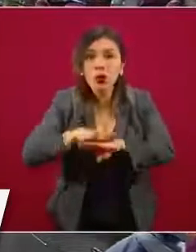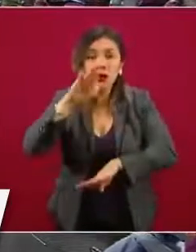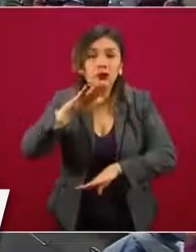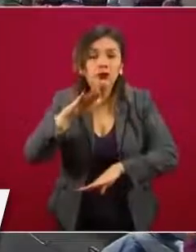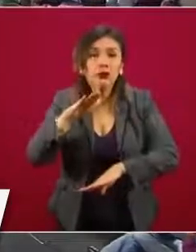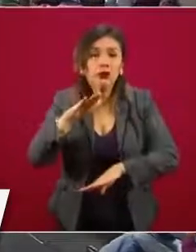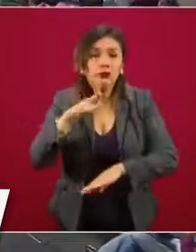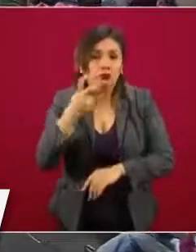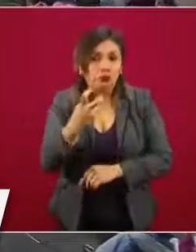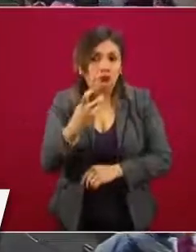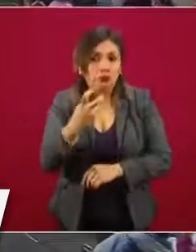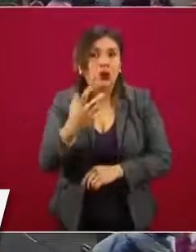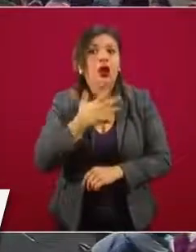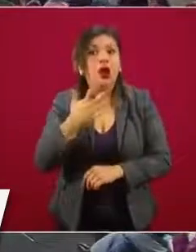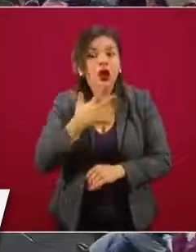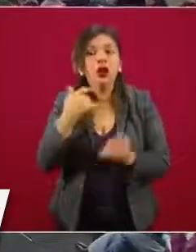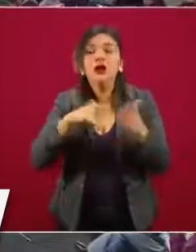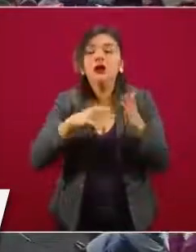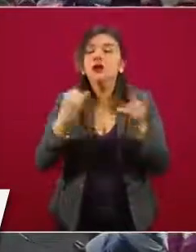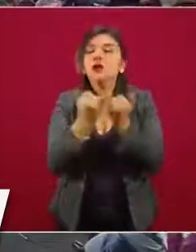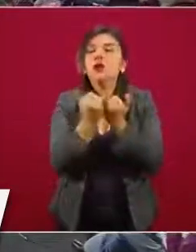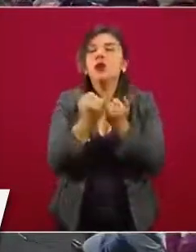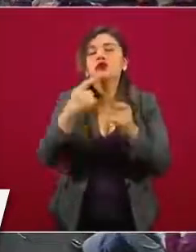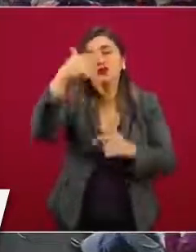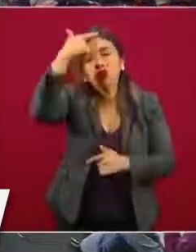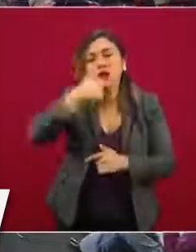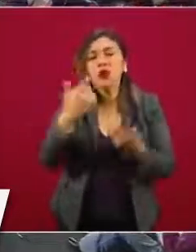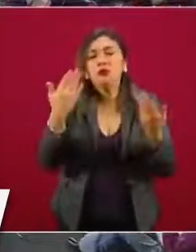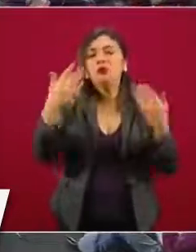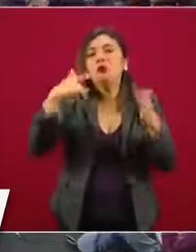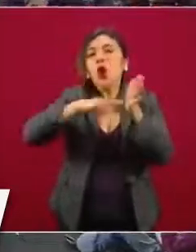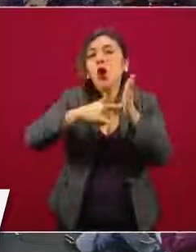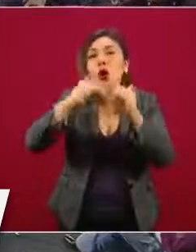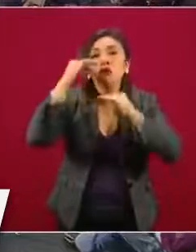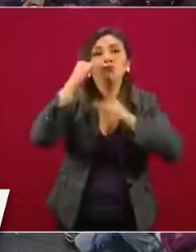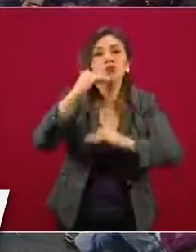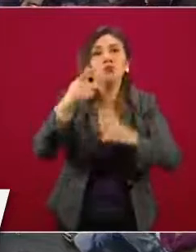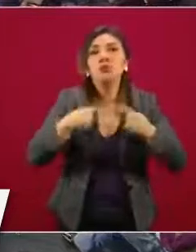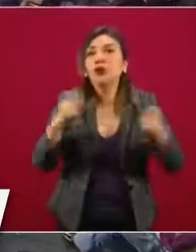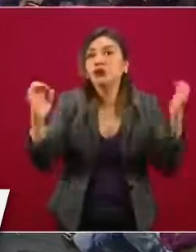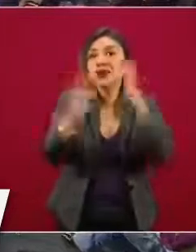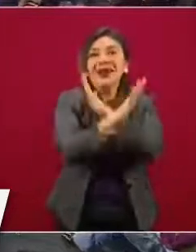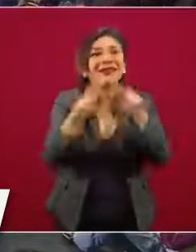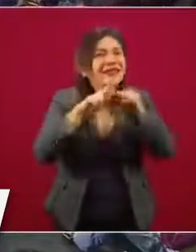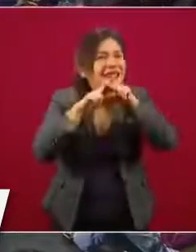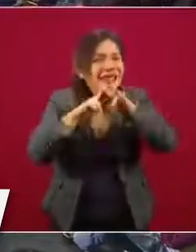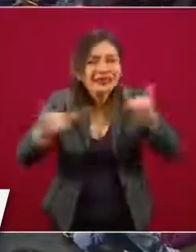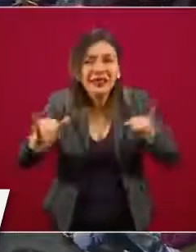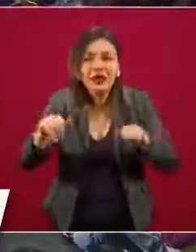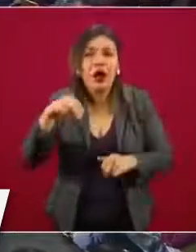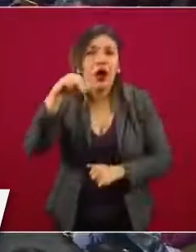Se llegó hasta el toque de queda. Aquí todo fue